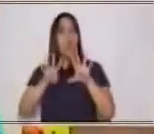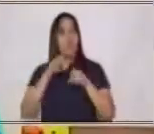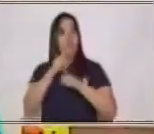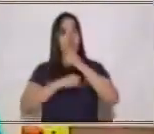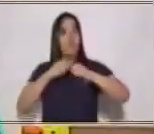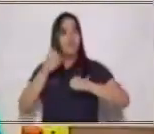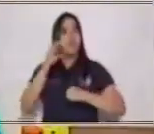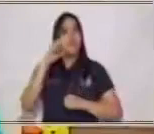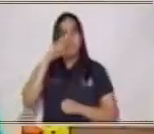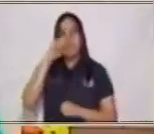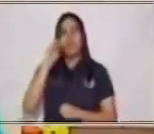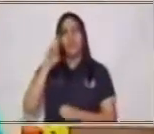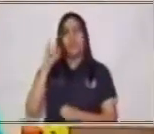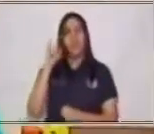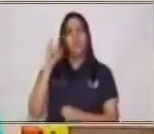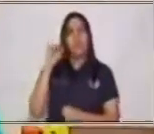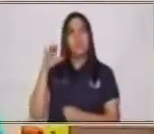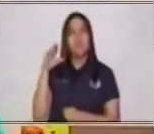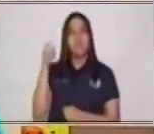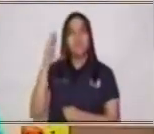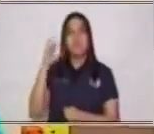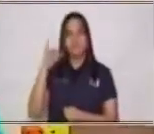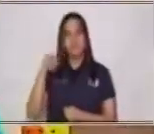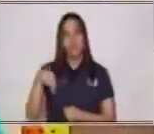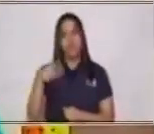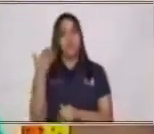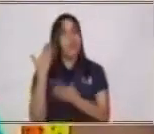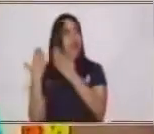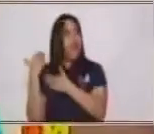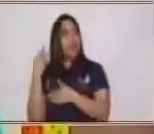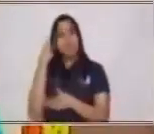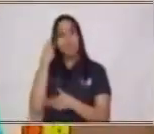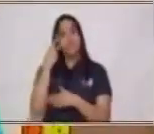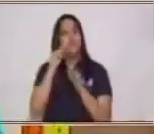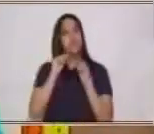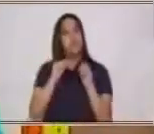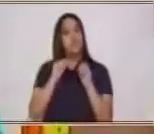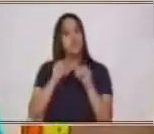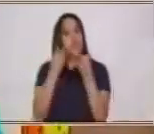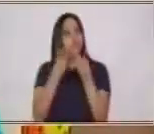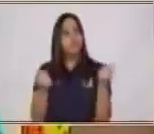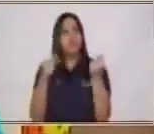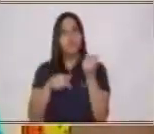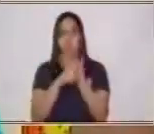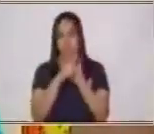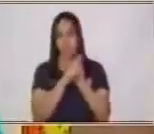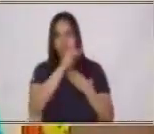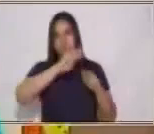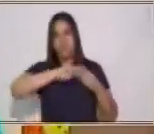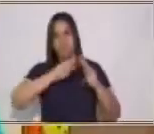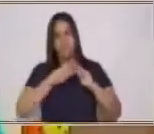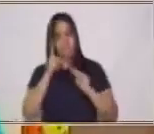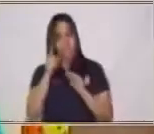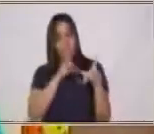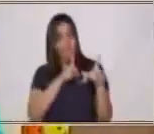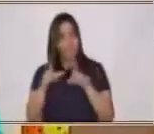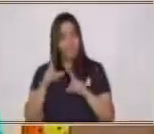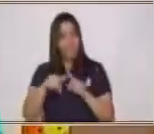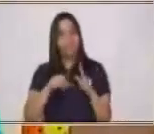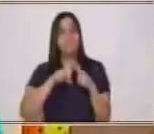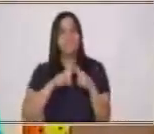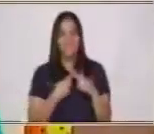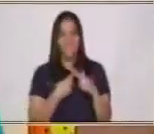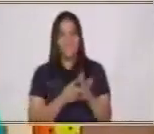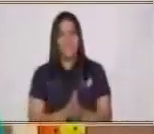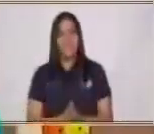Y vamos a aplicar algunos casos previos en la solución de algunos problemas. Así que si están listos, vamos a